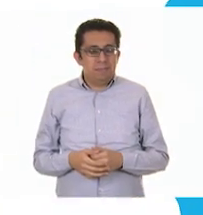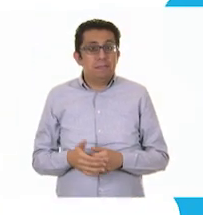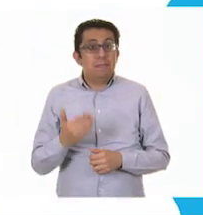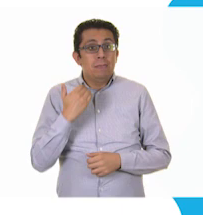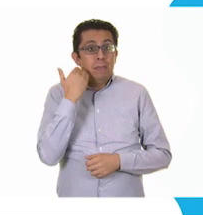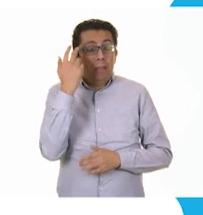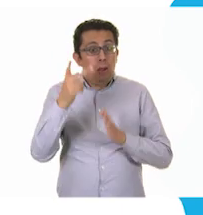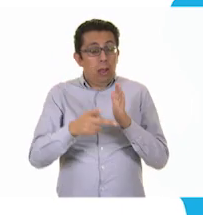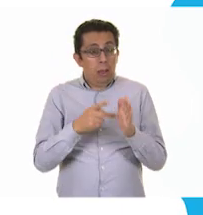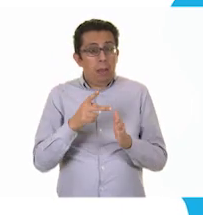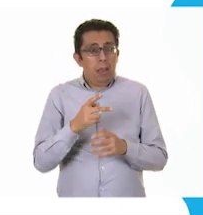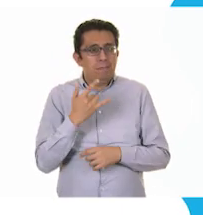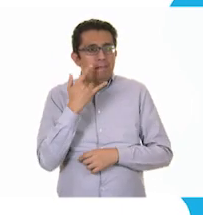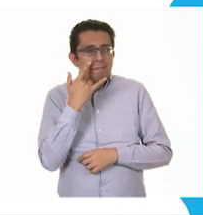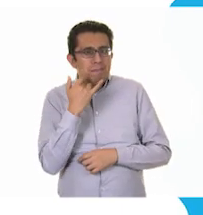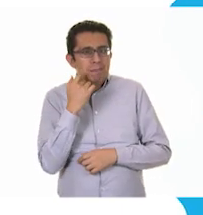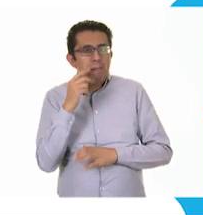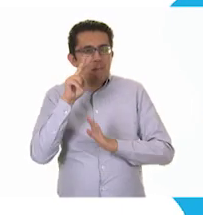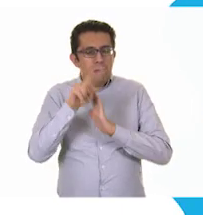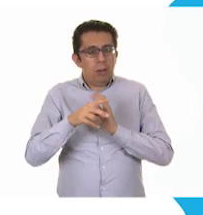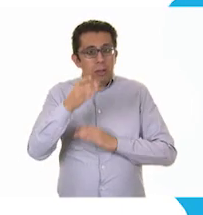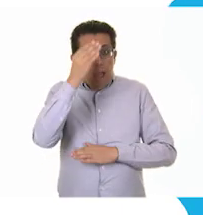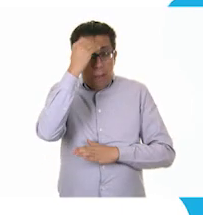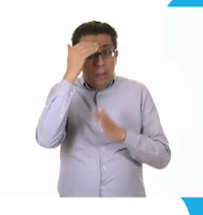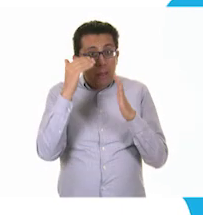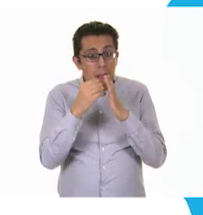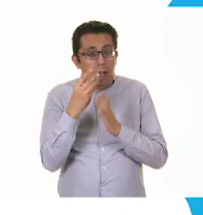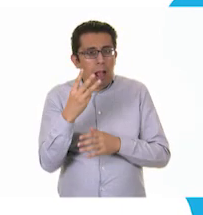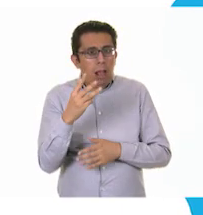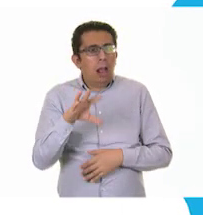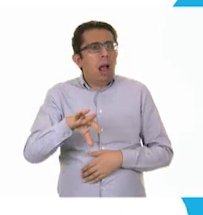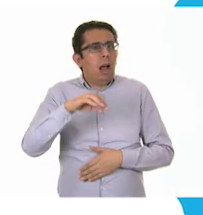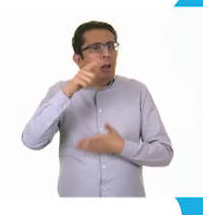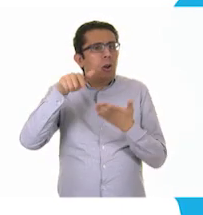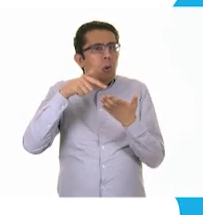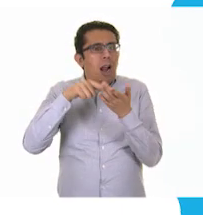Si quieres volver a ver los programas de Aprende en Casa 3, los puedes encontrar en